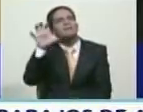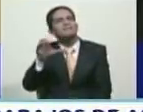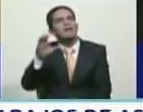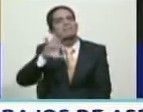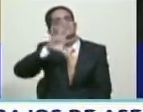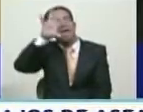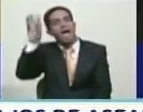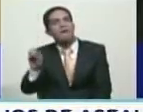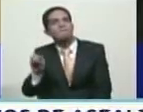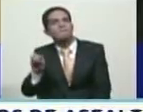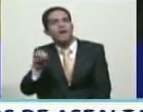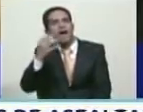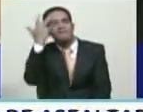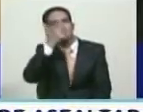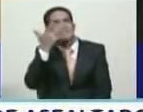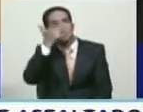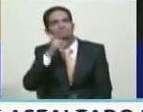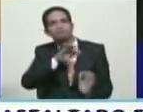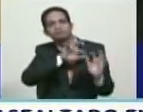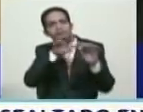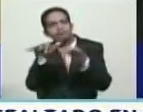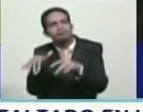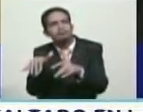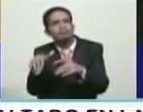cuando los países africanos se reúnen,